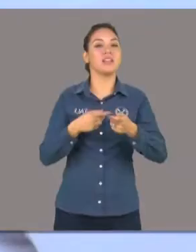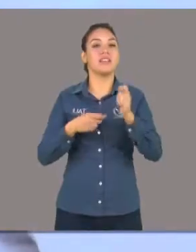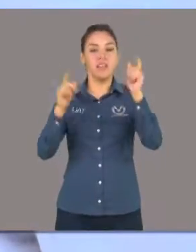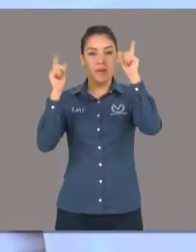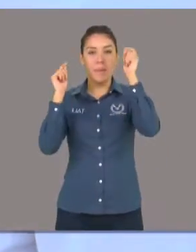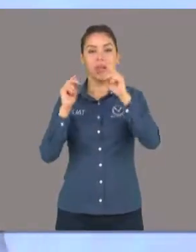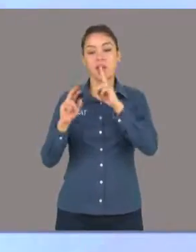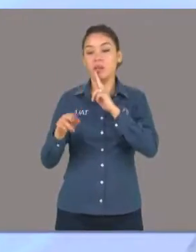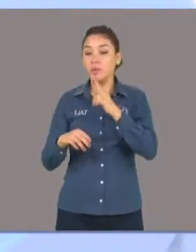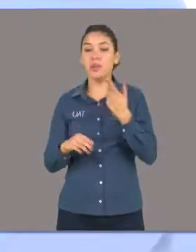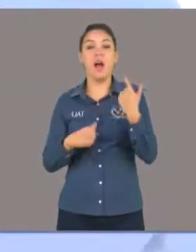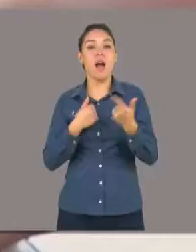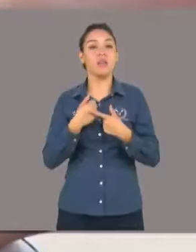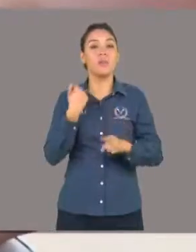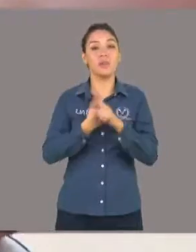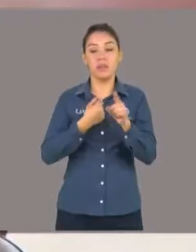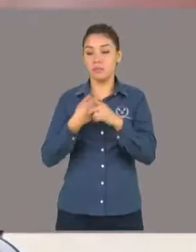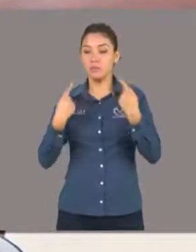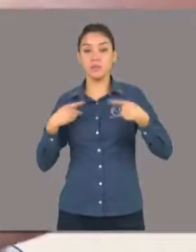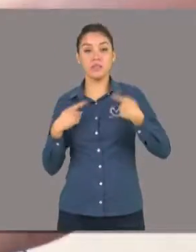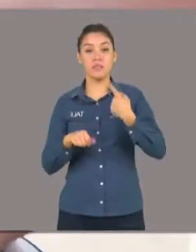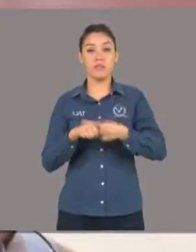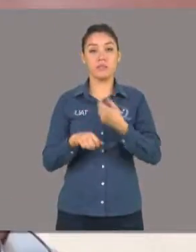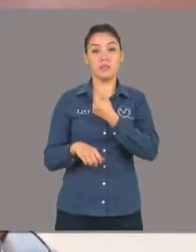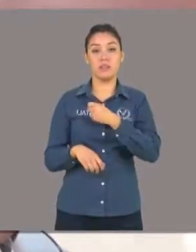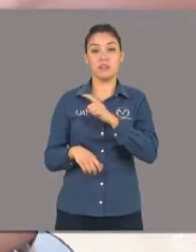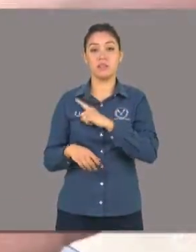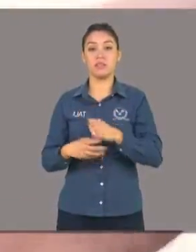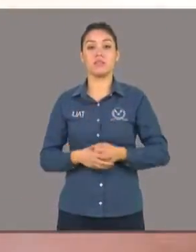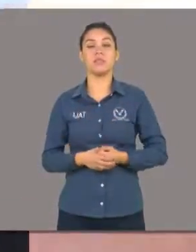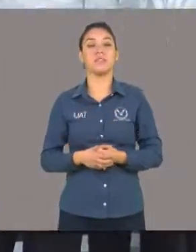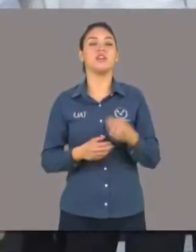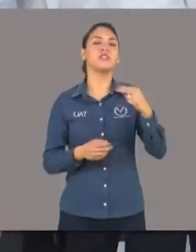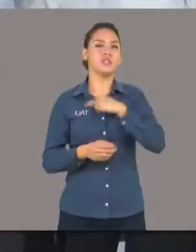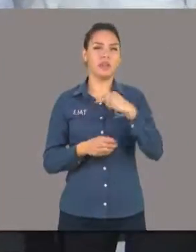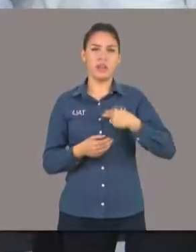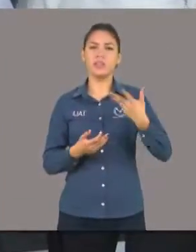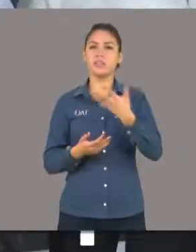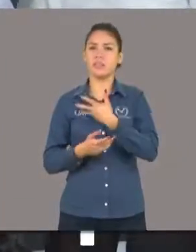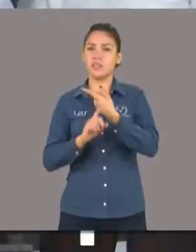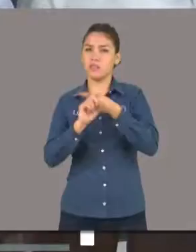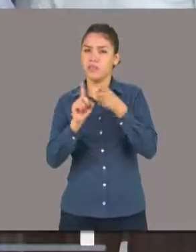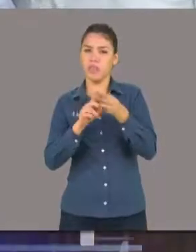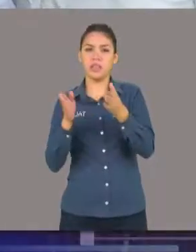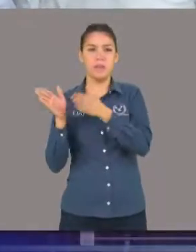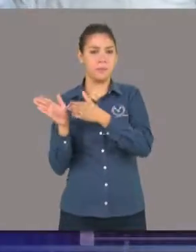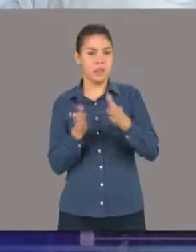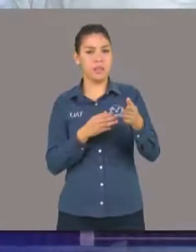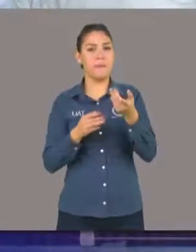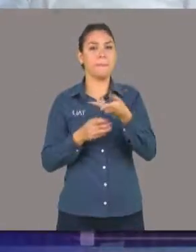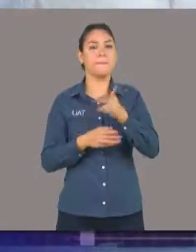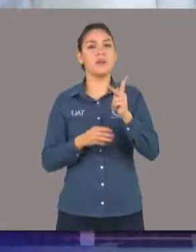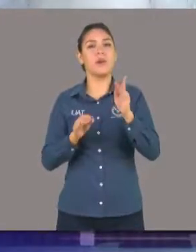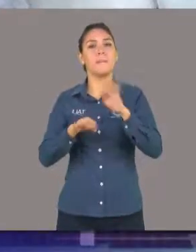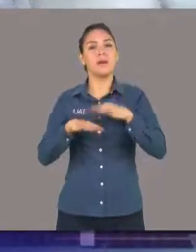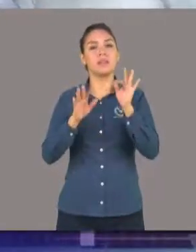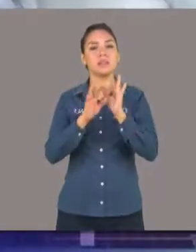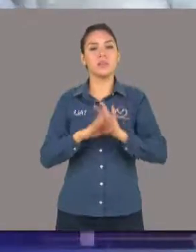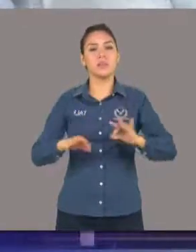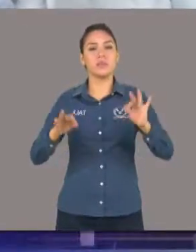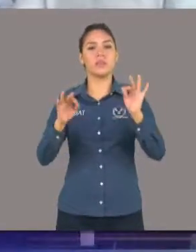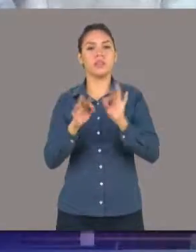contribuyendo eficazmente en la solución de problemas de salud que presenta la población del país. Tenemos muchos planes, pero dentro de los más importantes tenemos